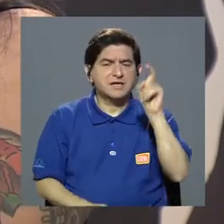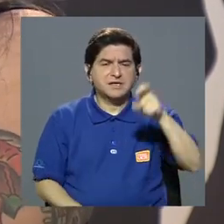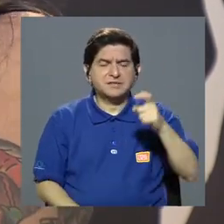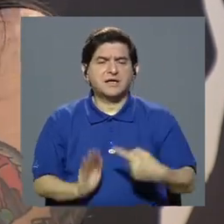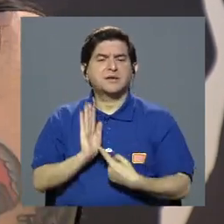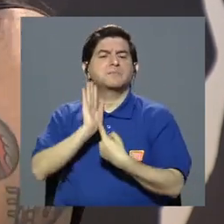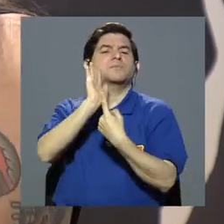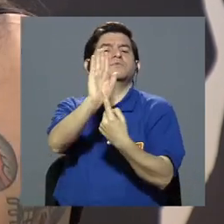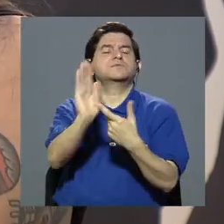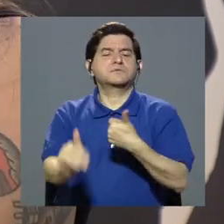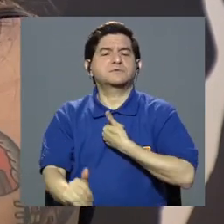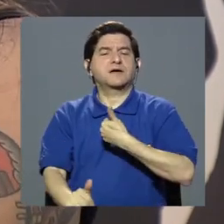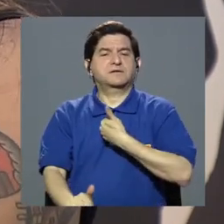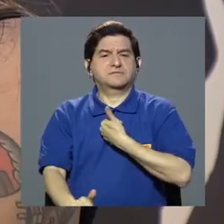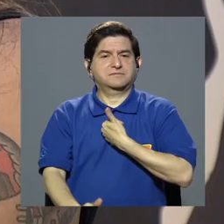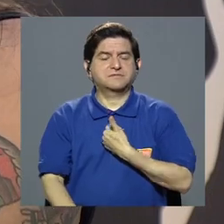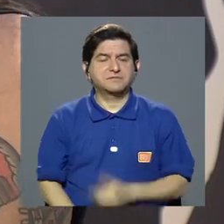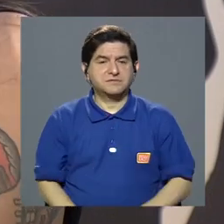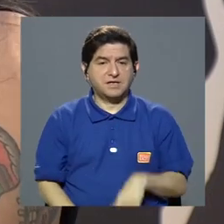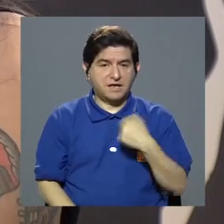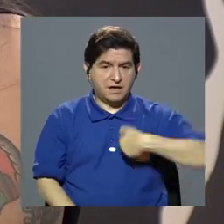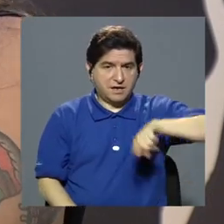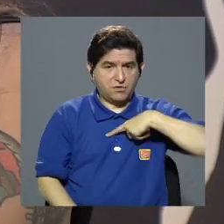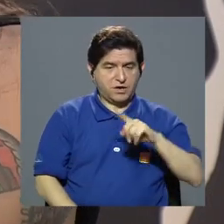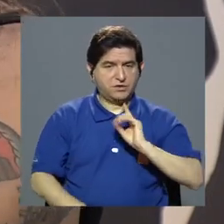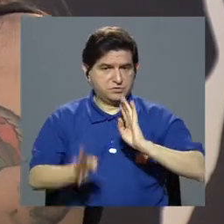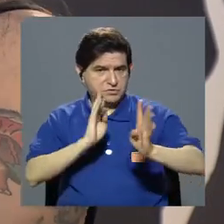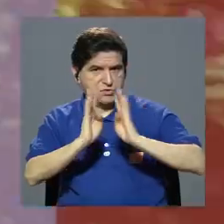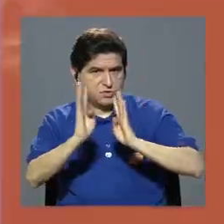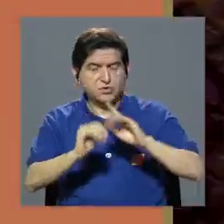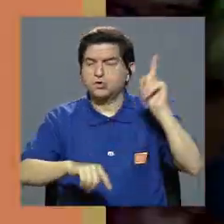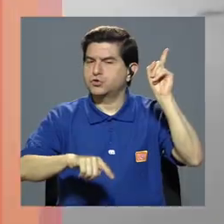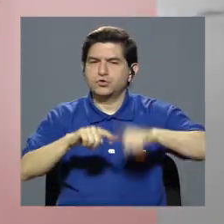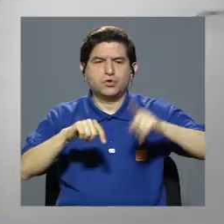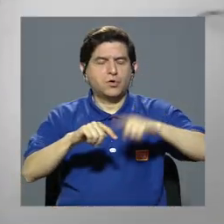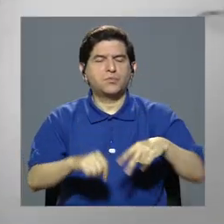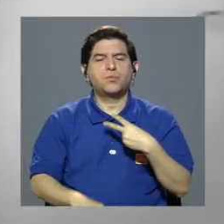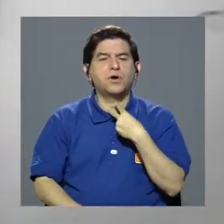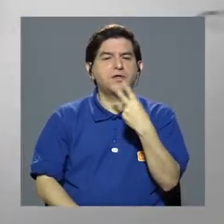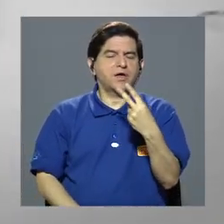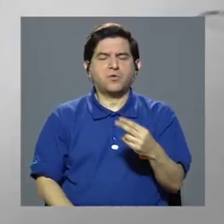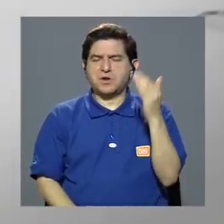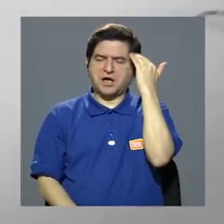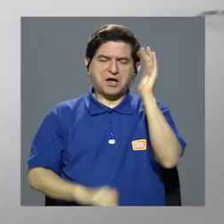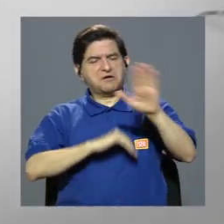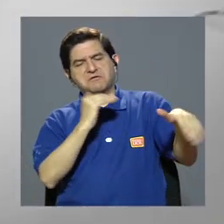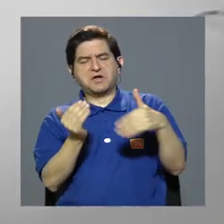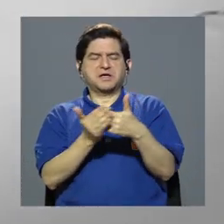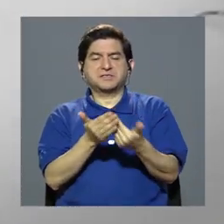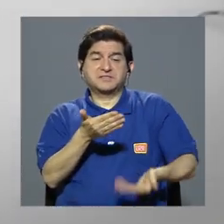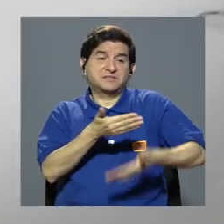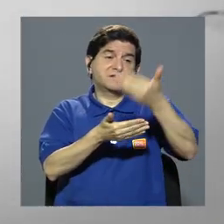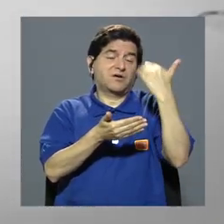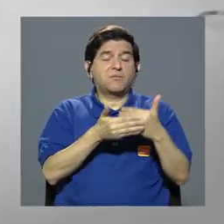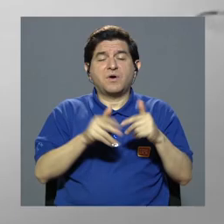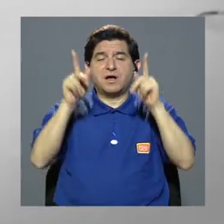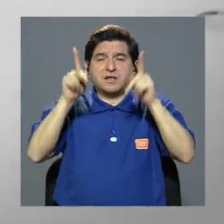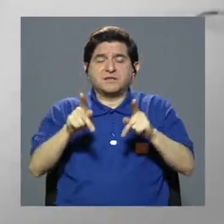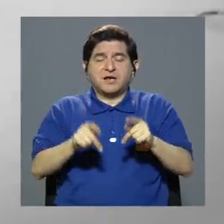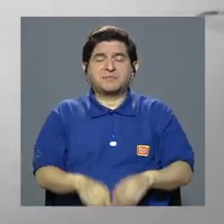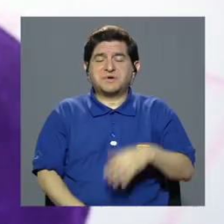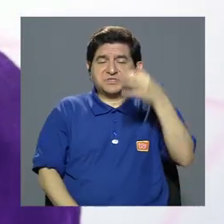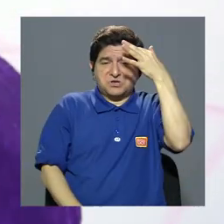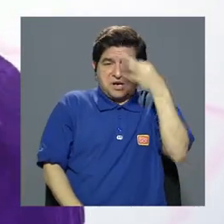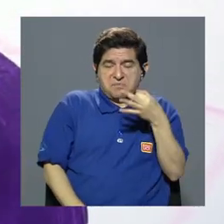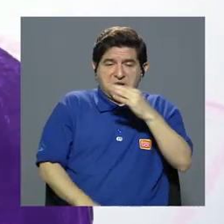necesitan verse reflejados en lo que les estamos diciendo o sea no puede ser una voz omnisciente como antes o no escuchaba el locutor